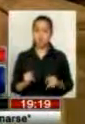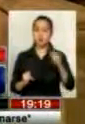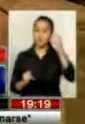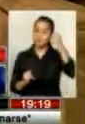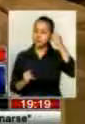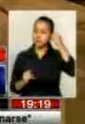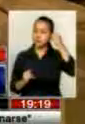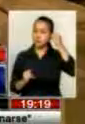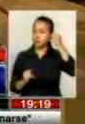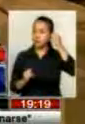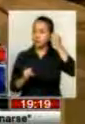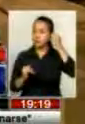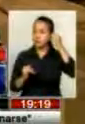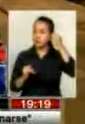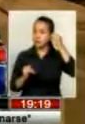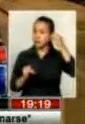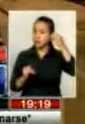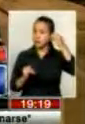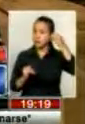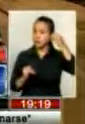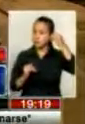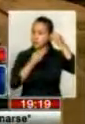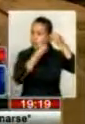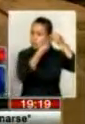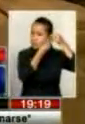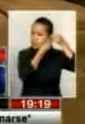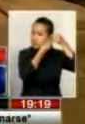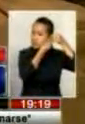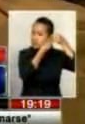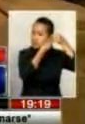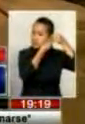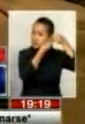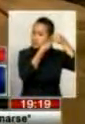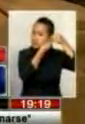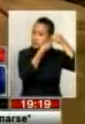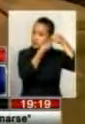programa la despenalización. Pero fueron comentarios. Ninguno de estos proyectos está hoy día